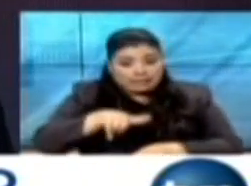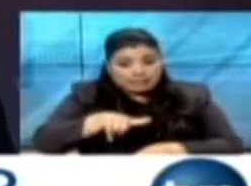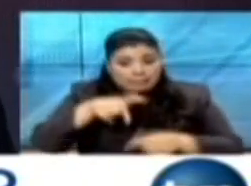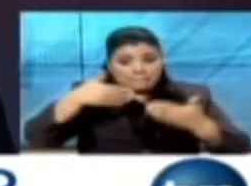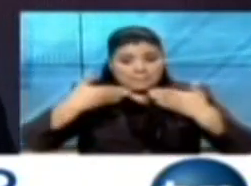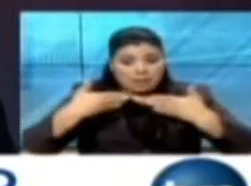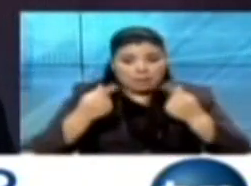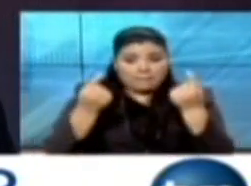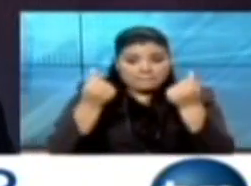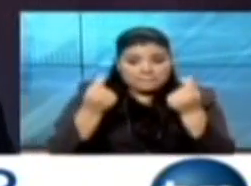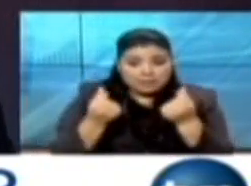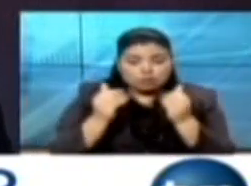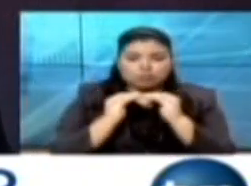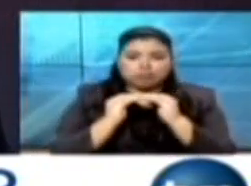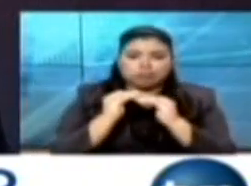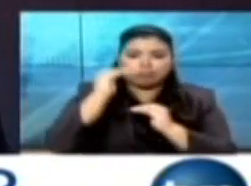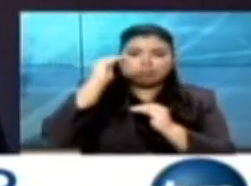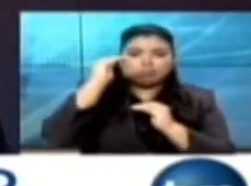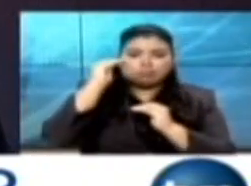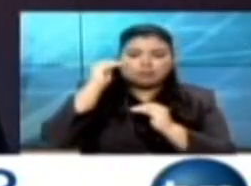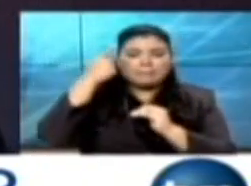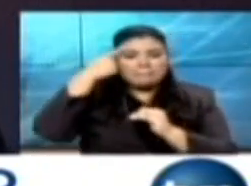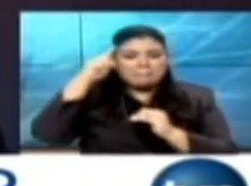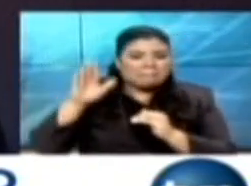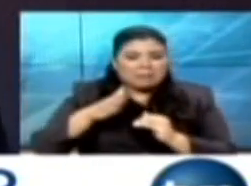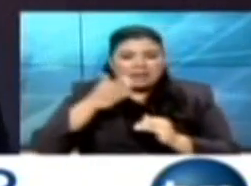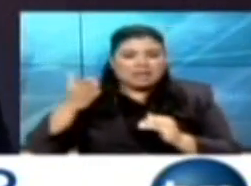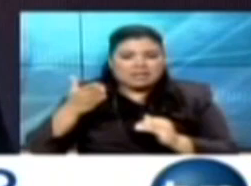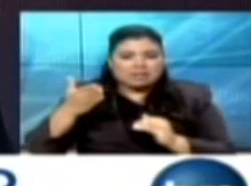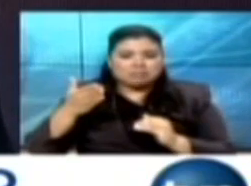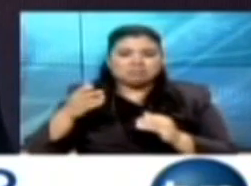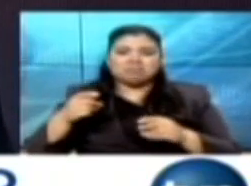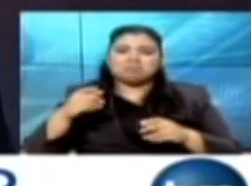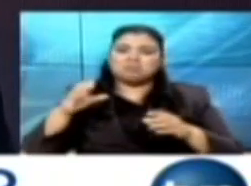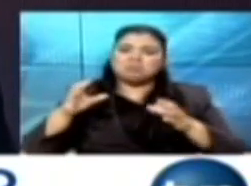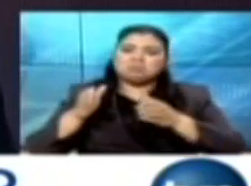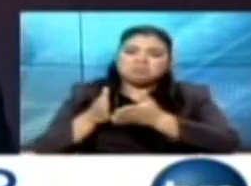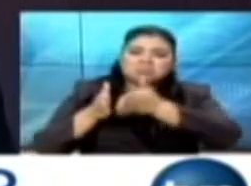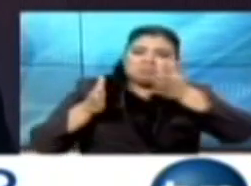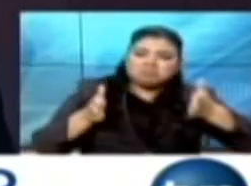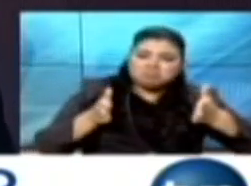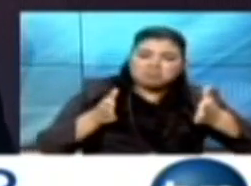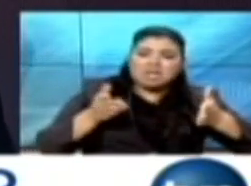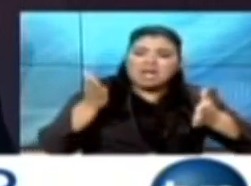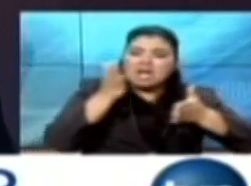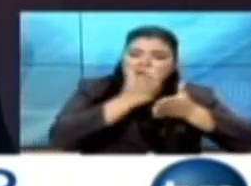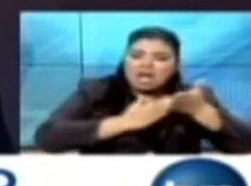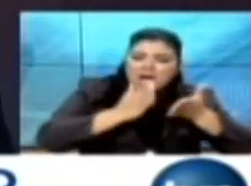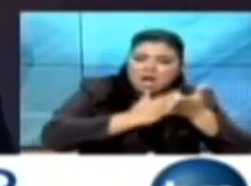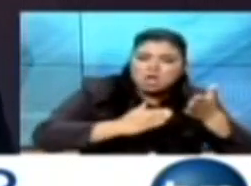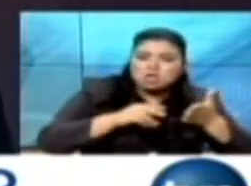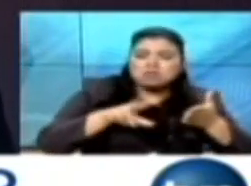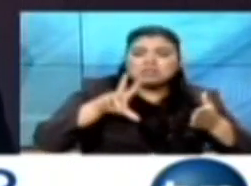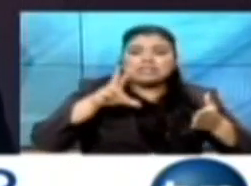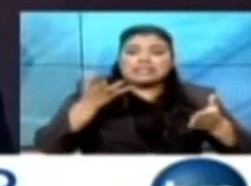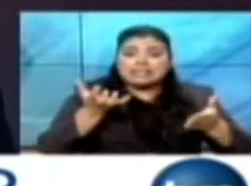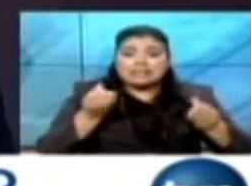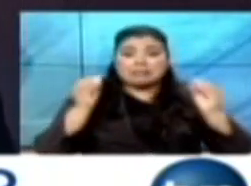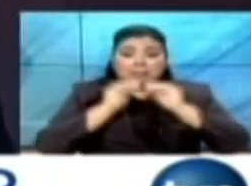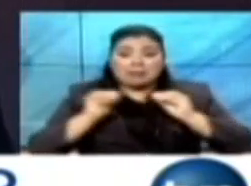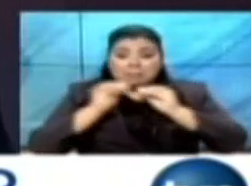precios se suben para garantizar algo insaciable de quienes se benefician,